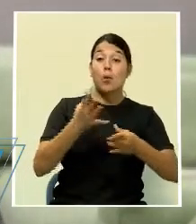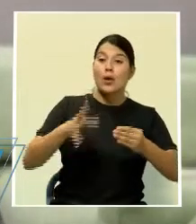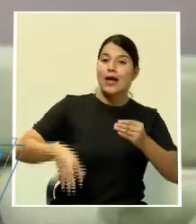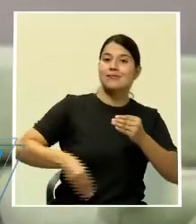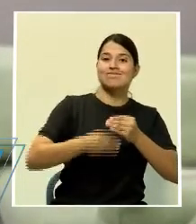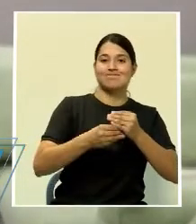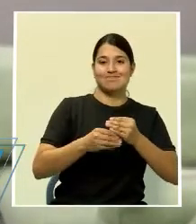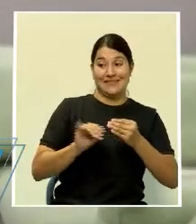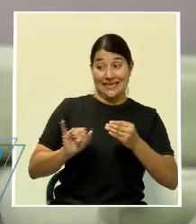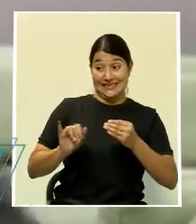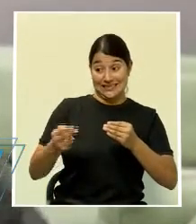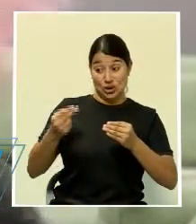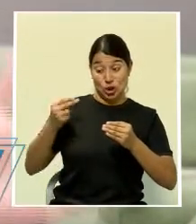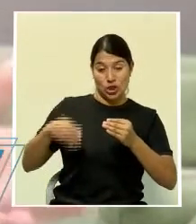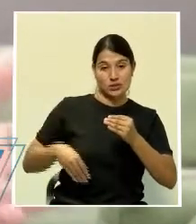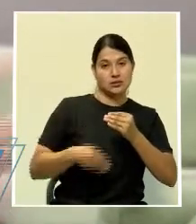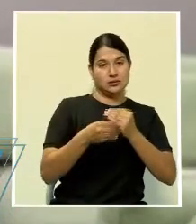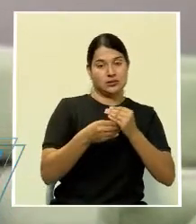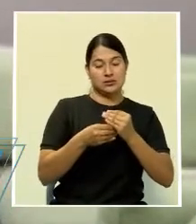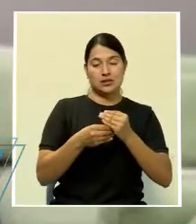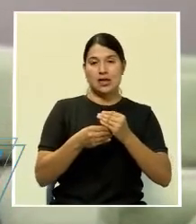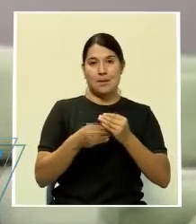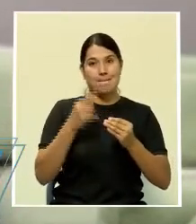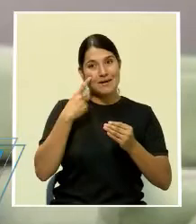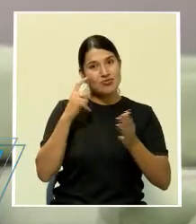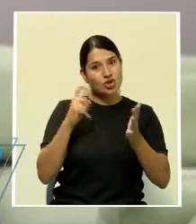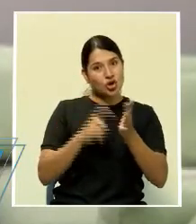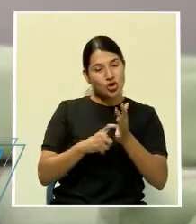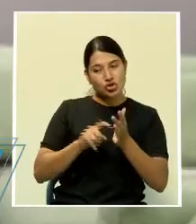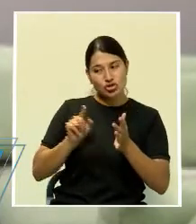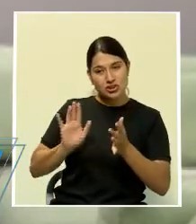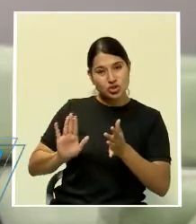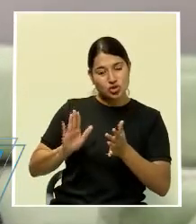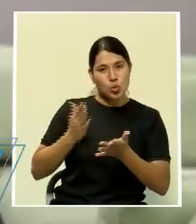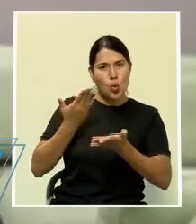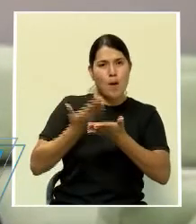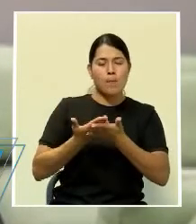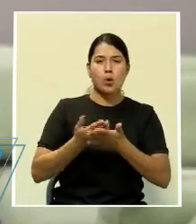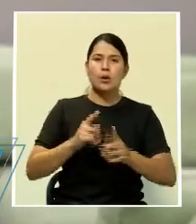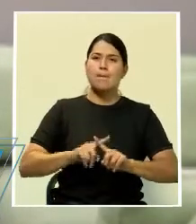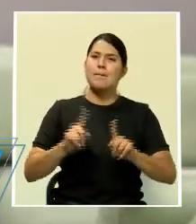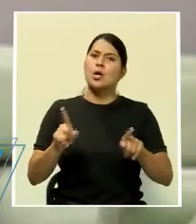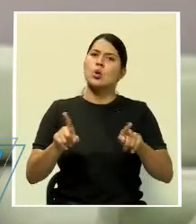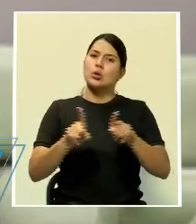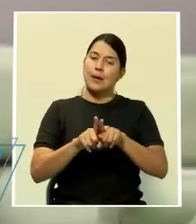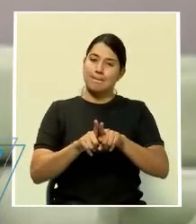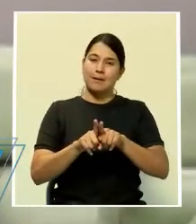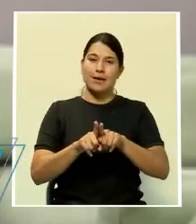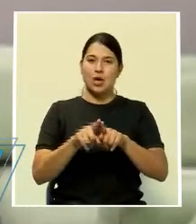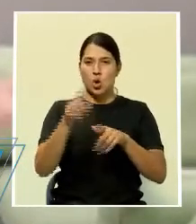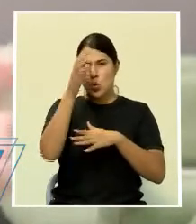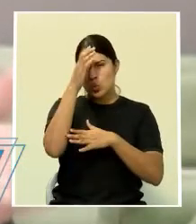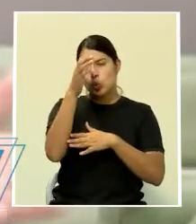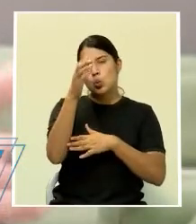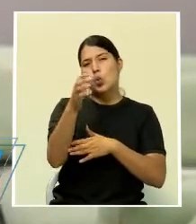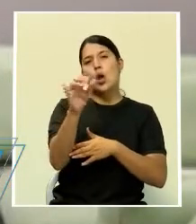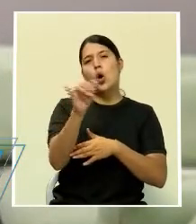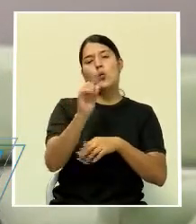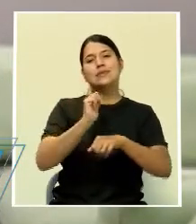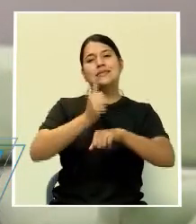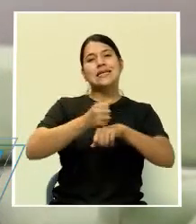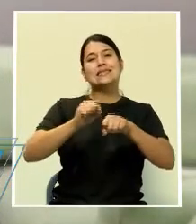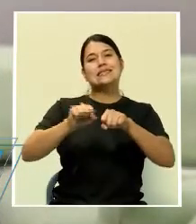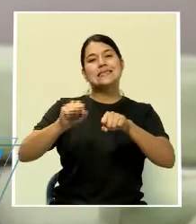privadas. Pero también cultura es, qué sé yo, la construcción de nuestro sistema político, la construcción